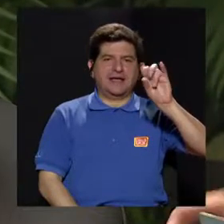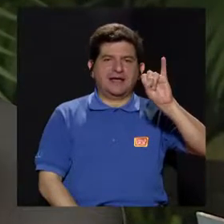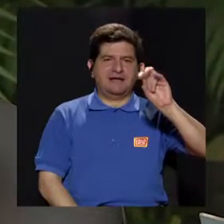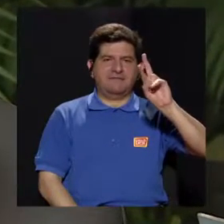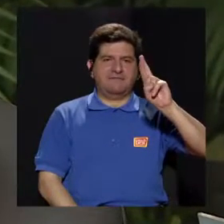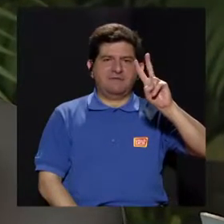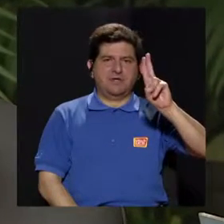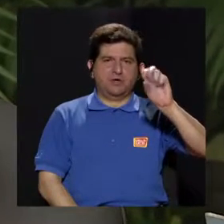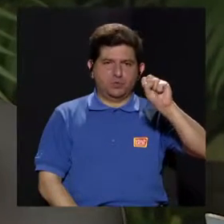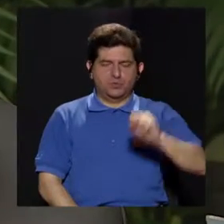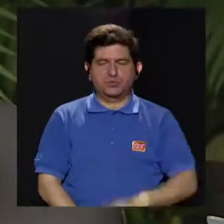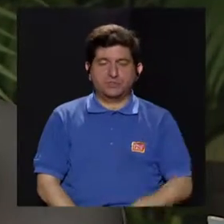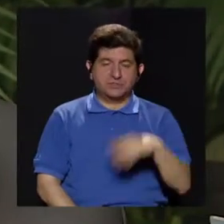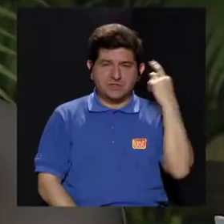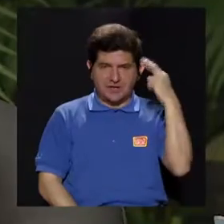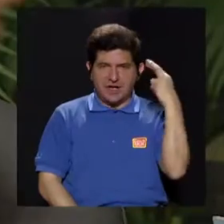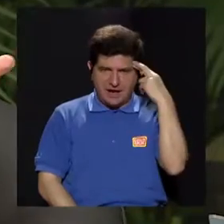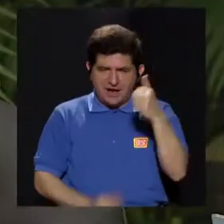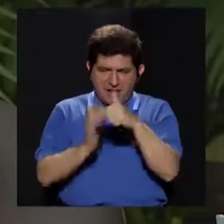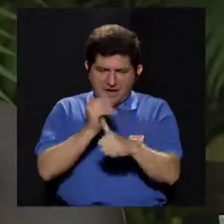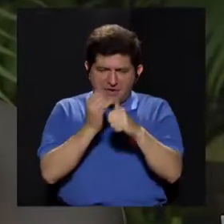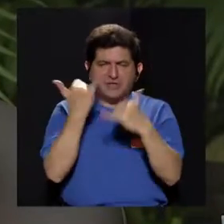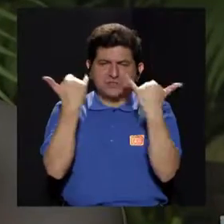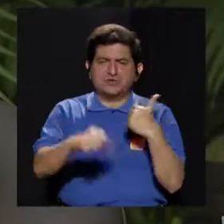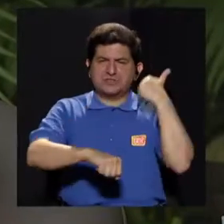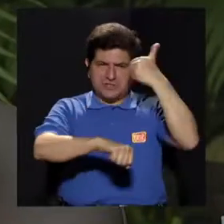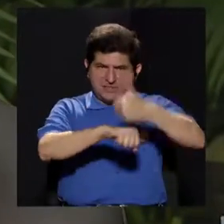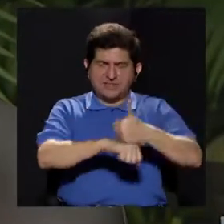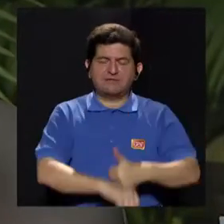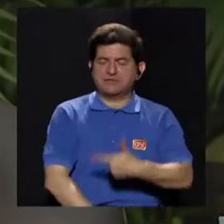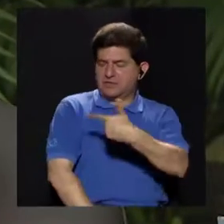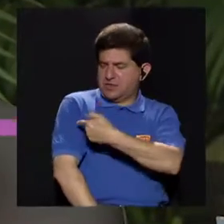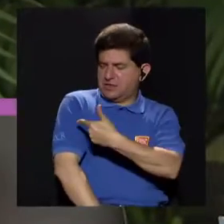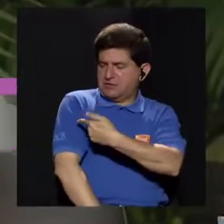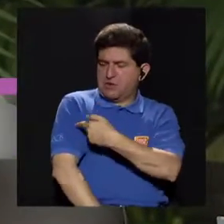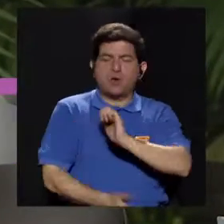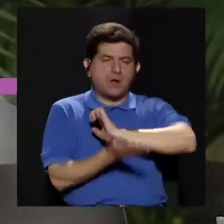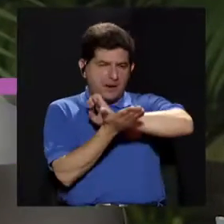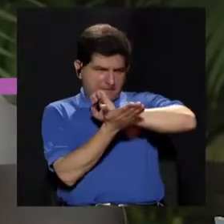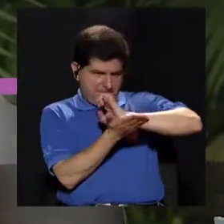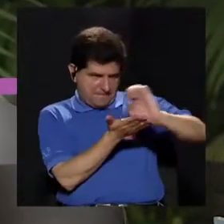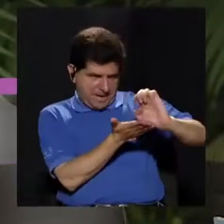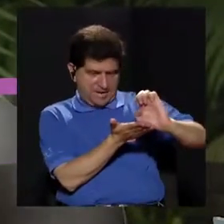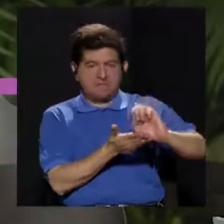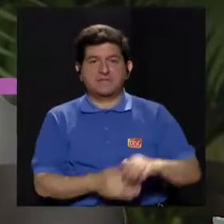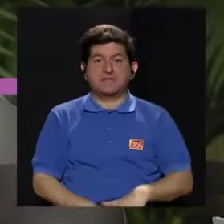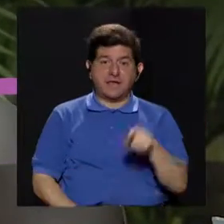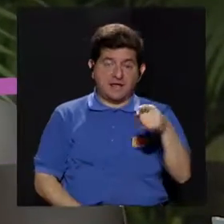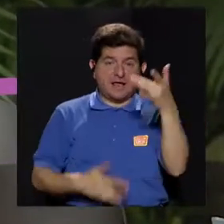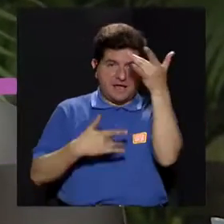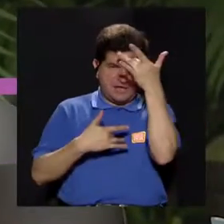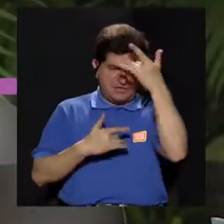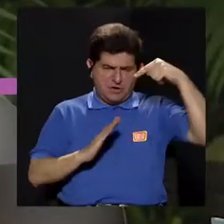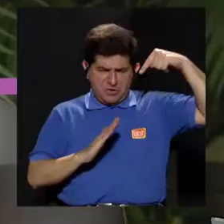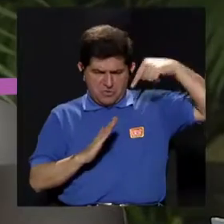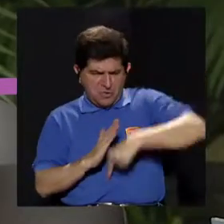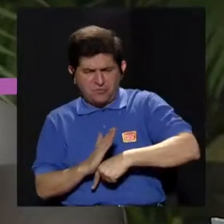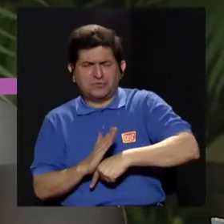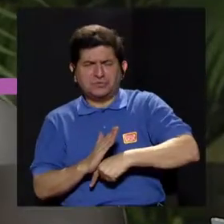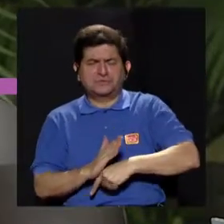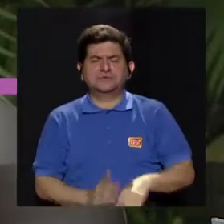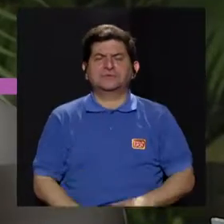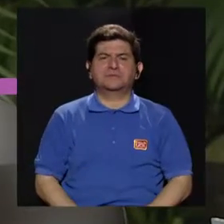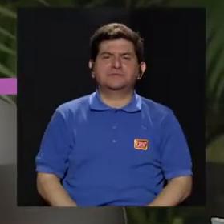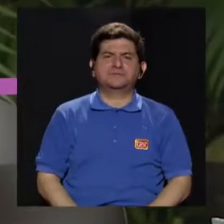diarrea, y para eso ya está establecida hasta una vacuna para prevenir por lo menos la enfermedad grave del